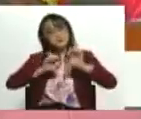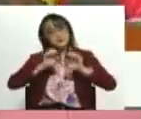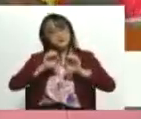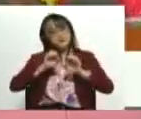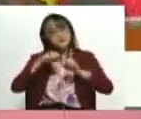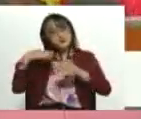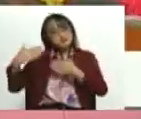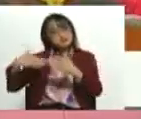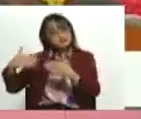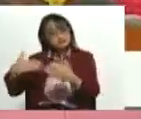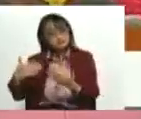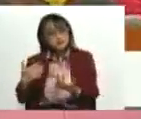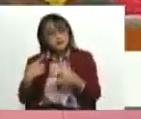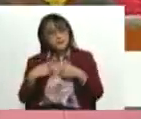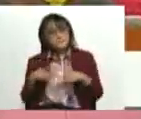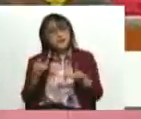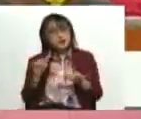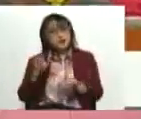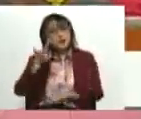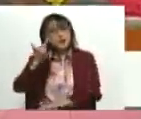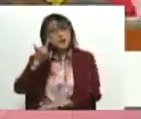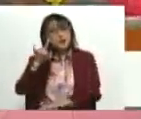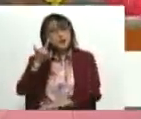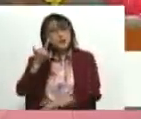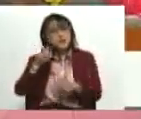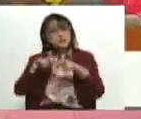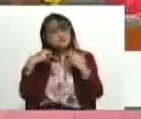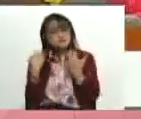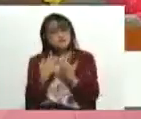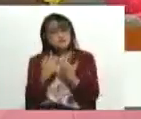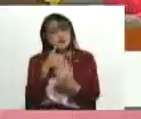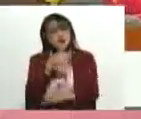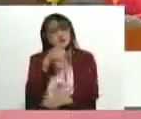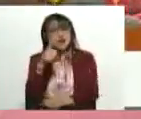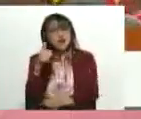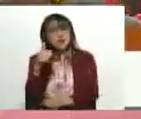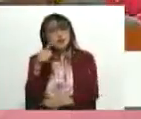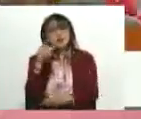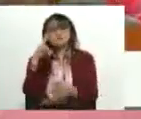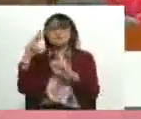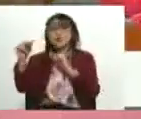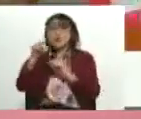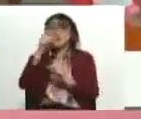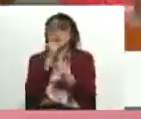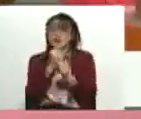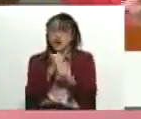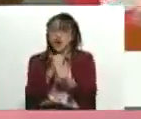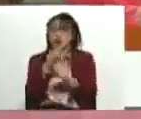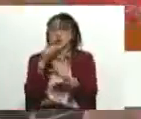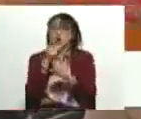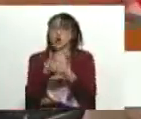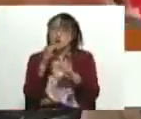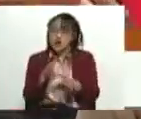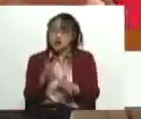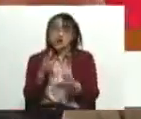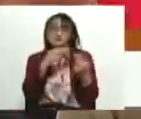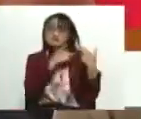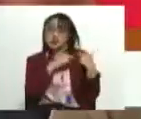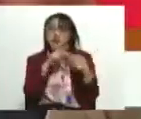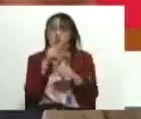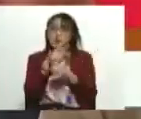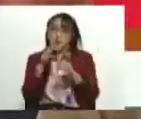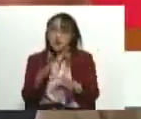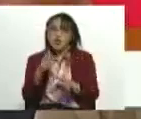haciendo. Pero de ahí, el lunes damos la rueda de prensa y cada quien se va a su trabajo, ¿eh? El que es gobernador, gobernador, el que es